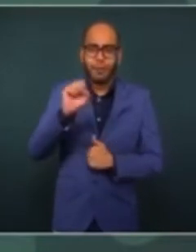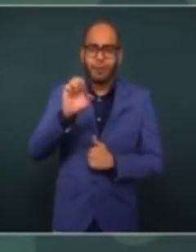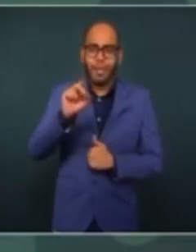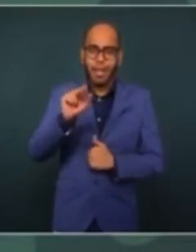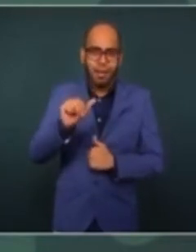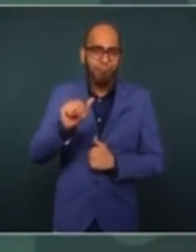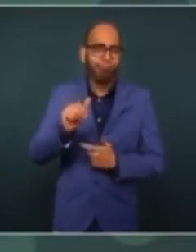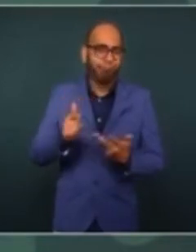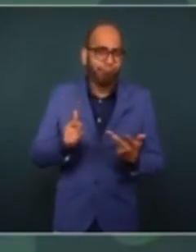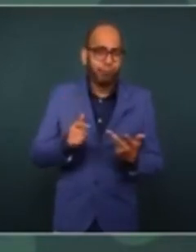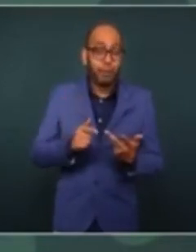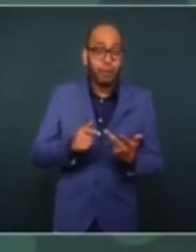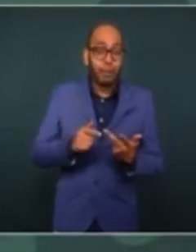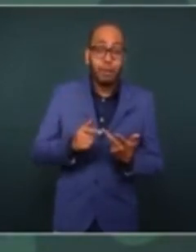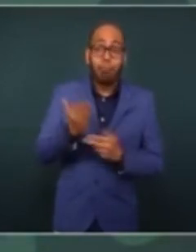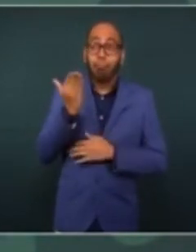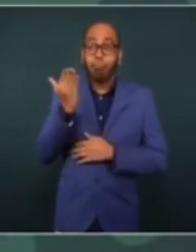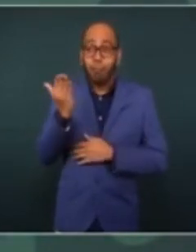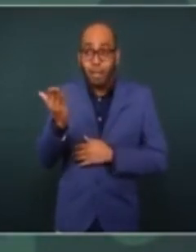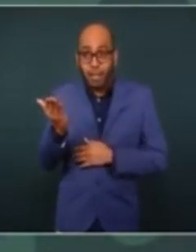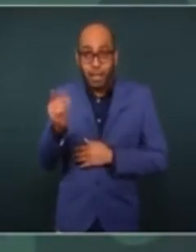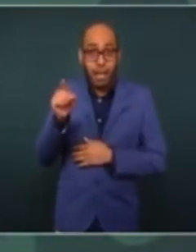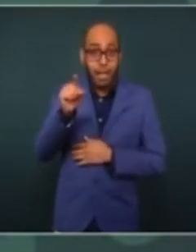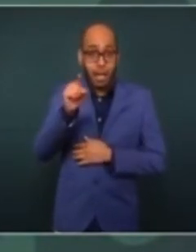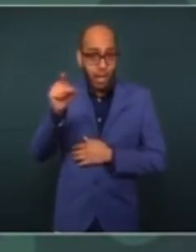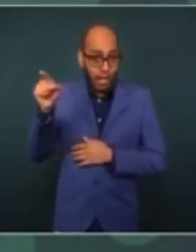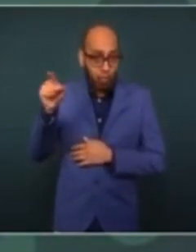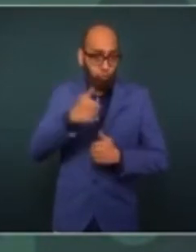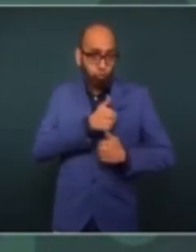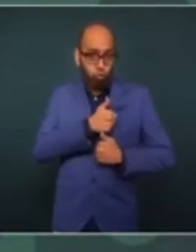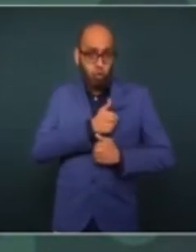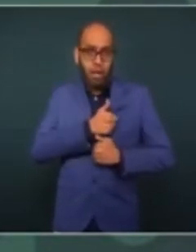Ponerlos a tareas de seguridad implica un riesgo.